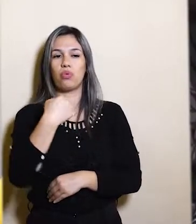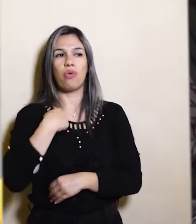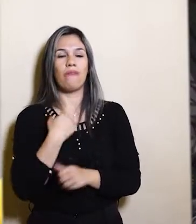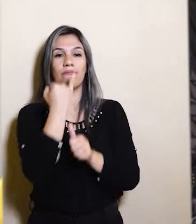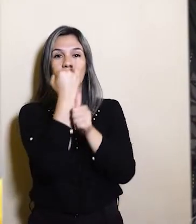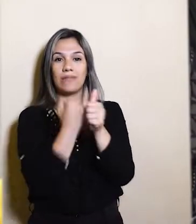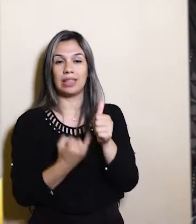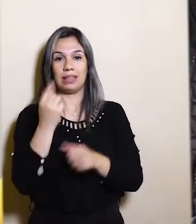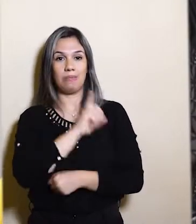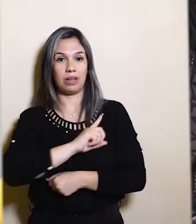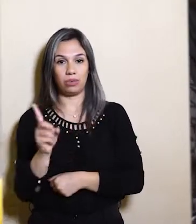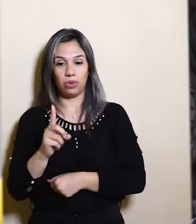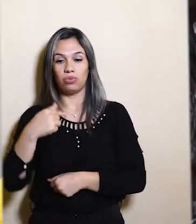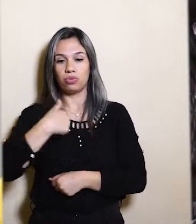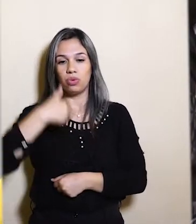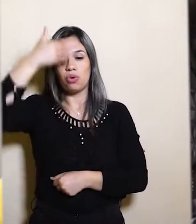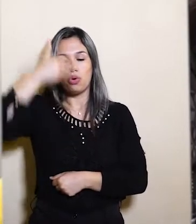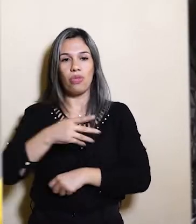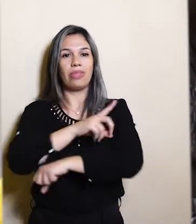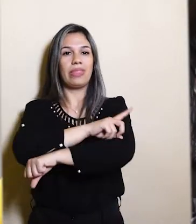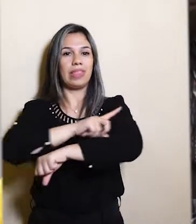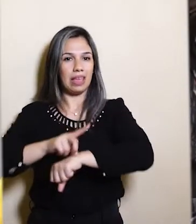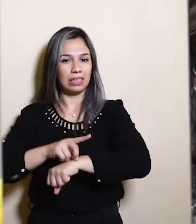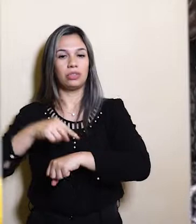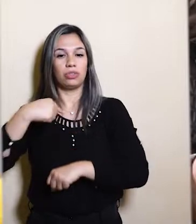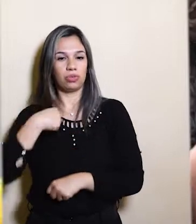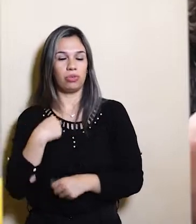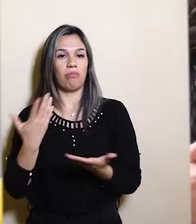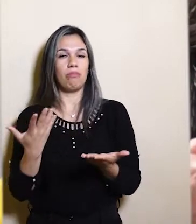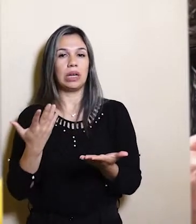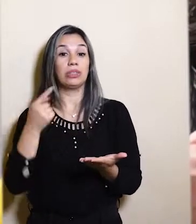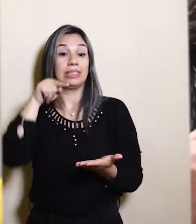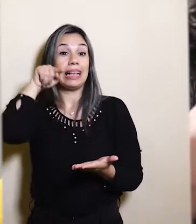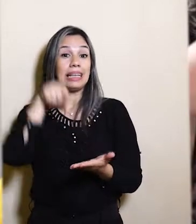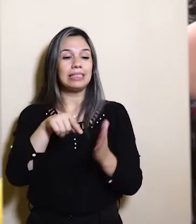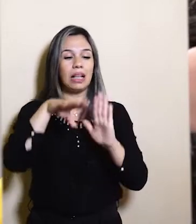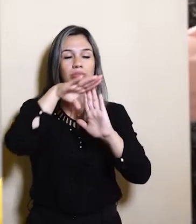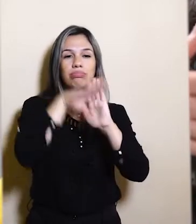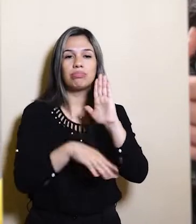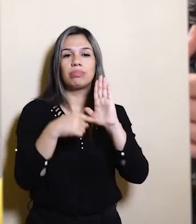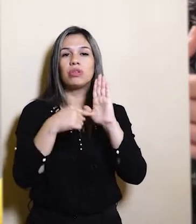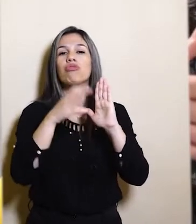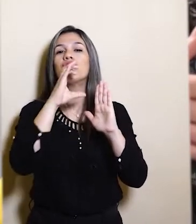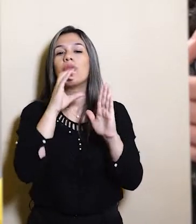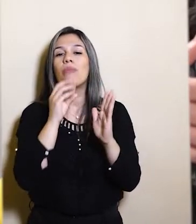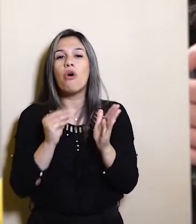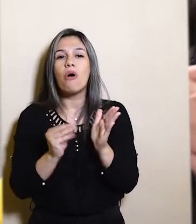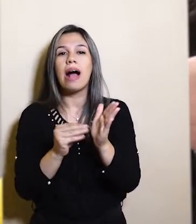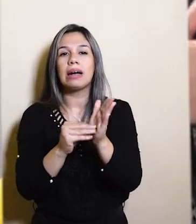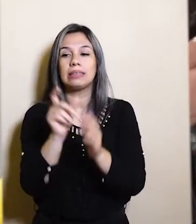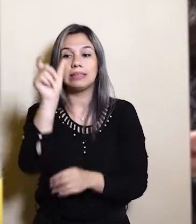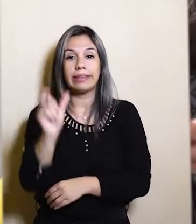esta revictimización o victimización secundaria. Entonces, en ese sentido, esta ruta de intervención